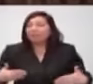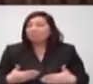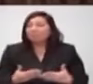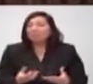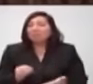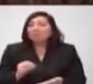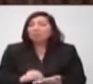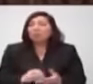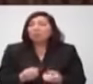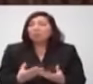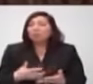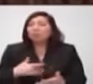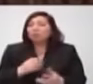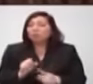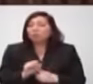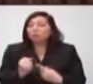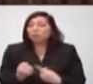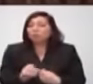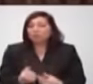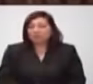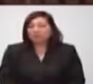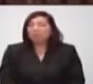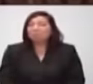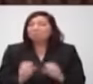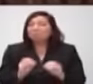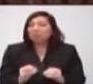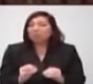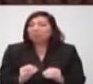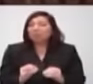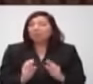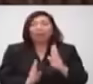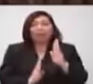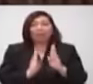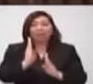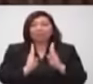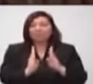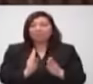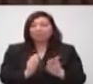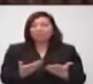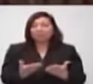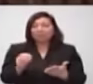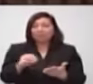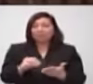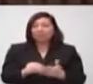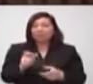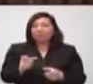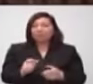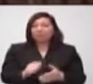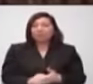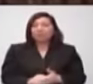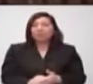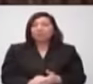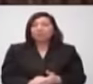llevando además con mucho sentido social. Yo quisiera que pusieran, por ejemplo, los edificios donde hemos albergado a personas de